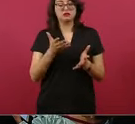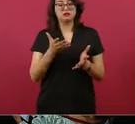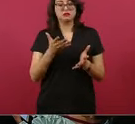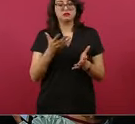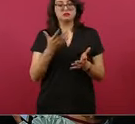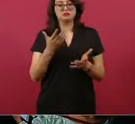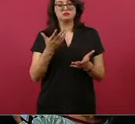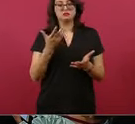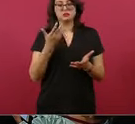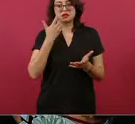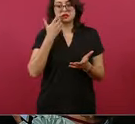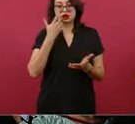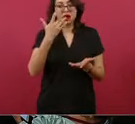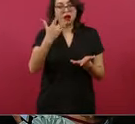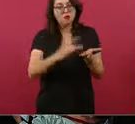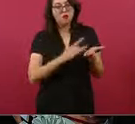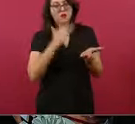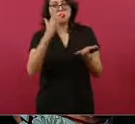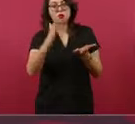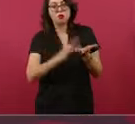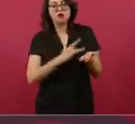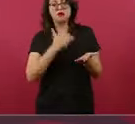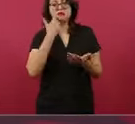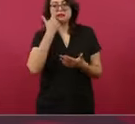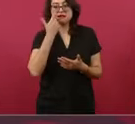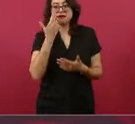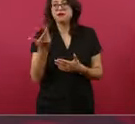nos están apoyando,